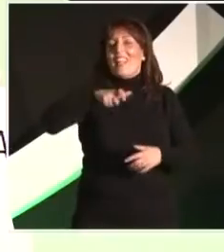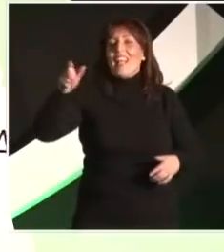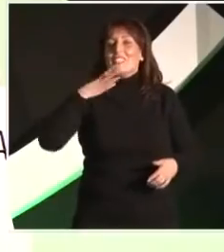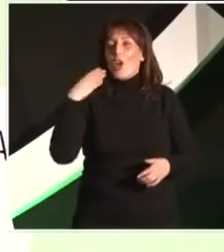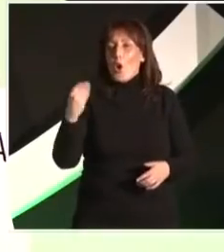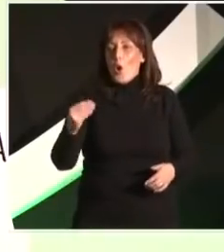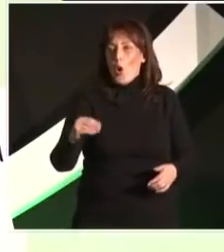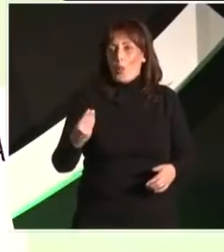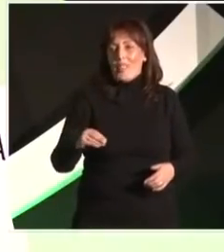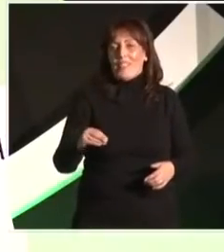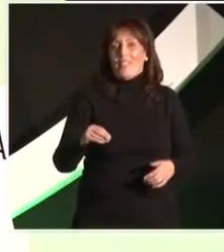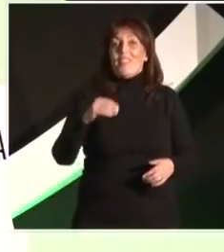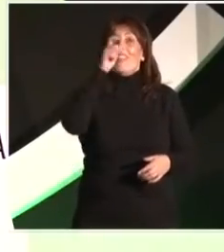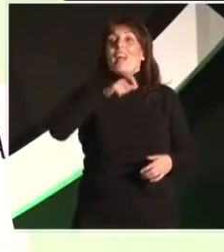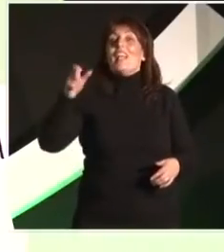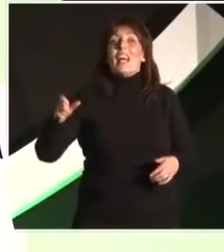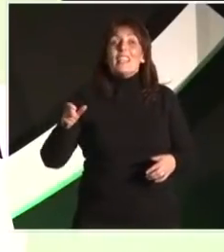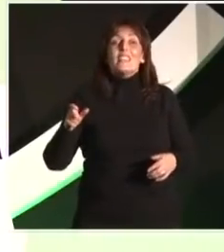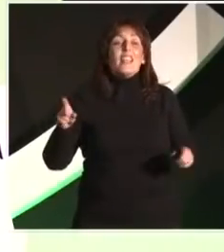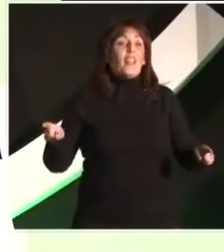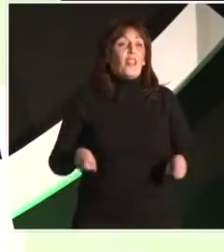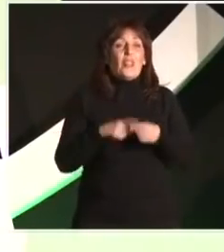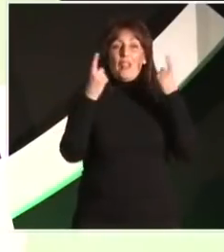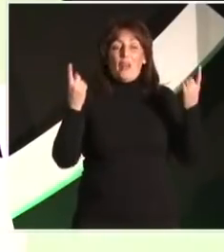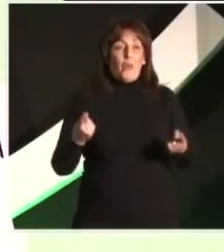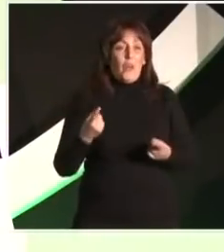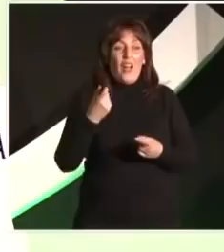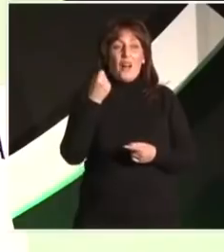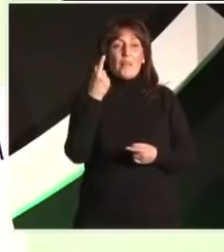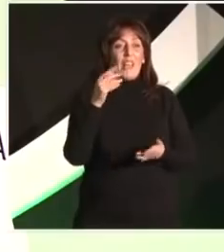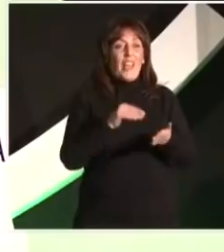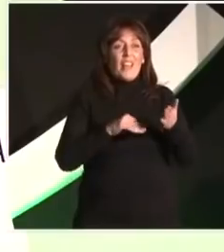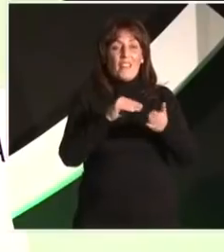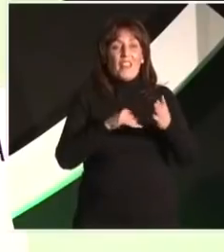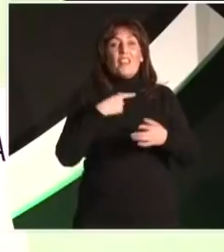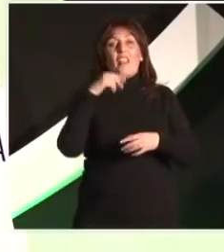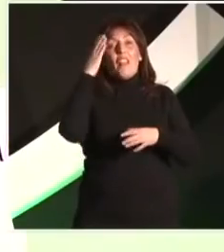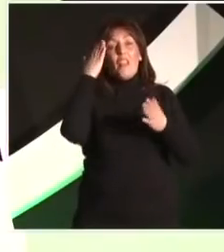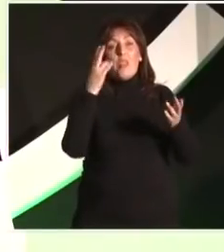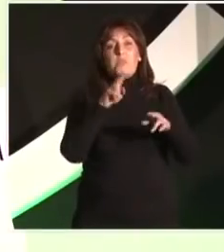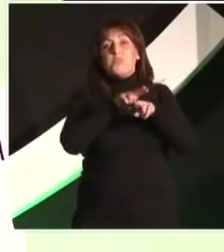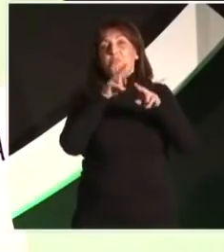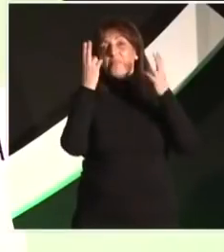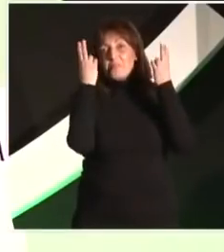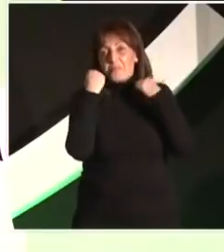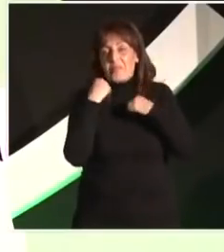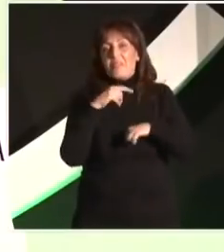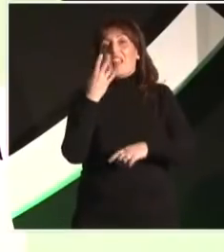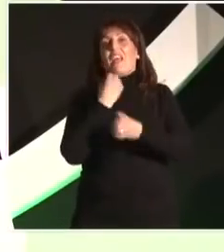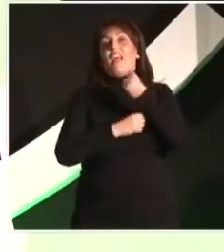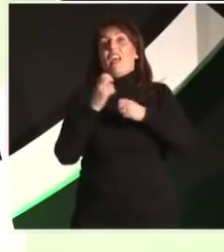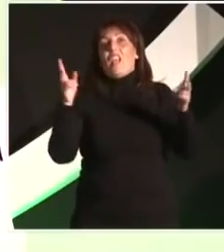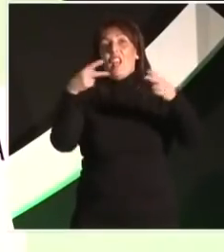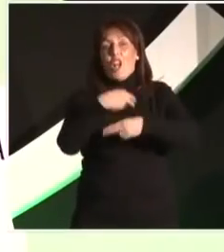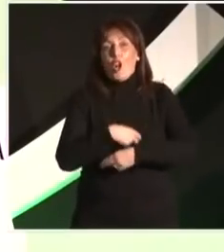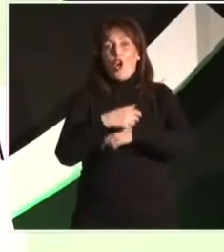joven, de la gente que a pesar de que le hayan dicho una y mil veces que se tiene que resignar a los recortes y a la precariedad, sigue